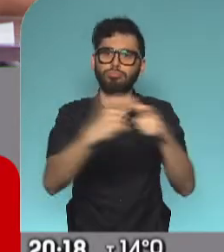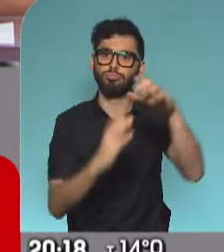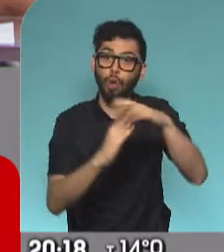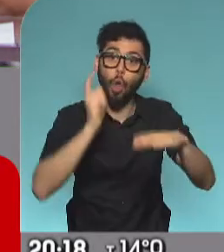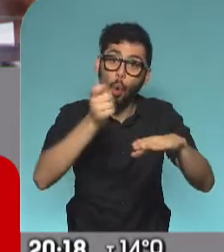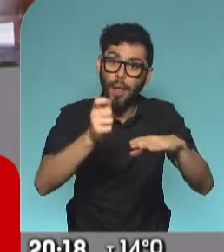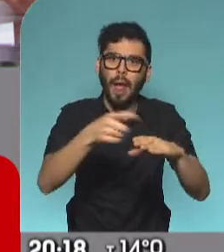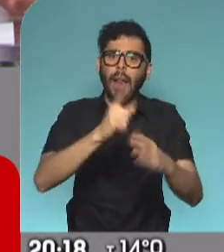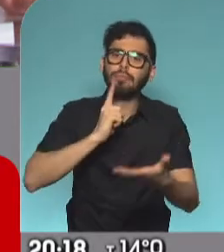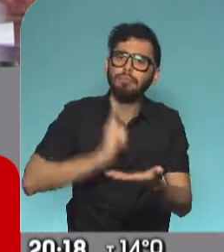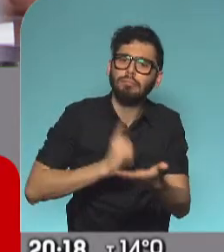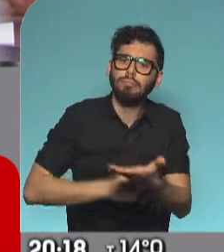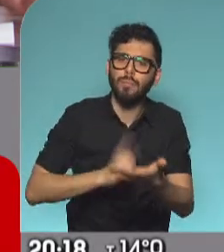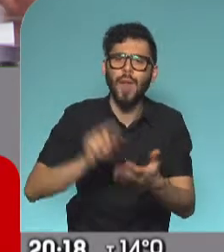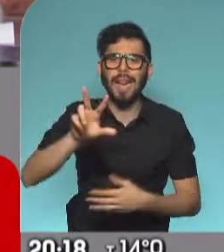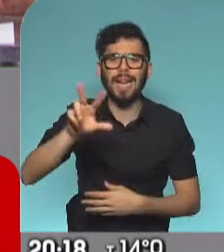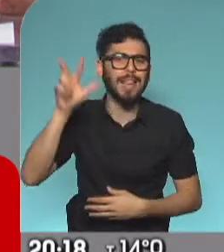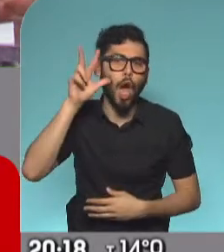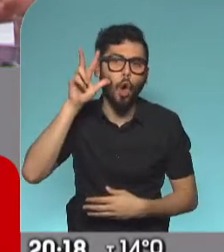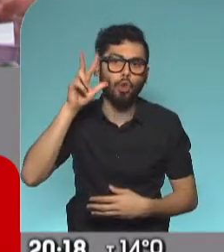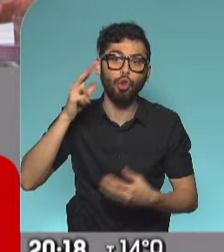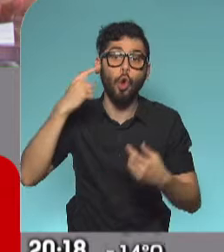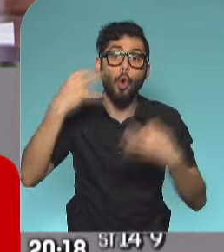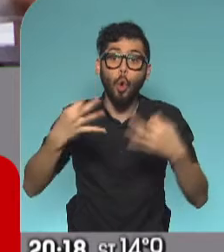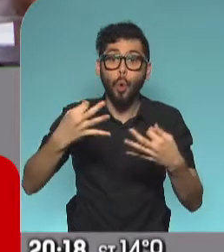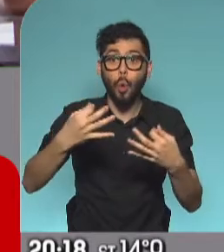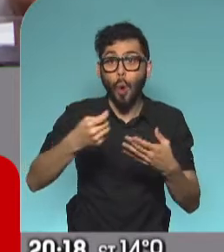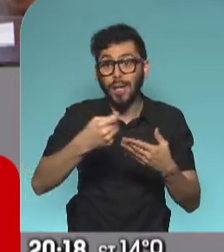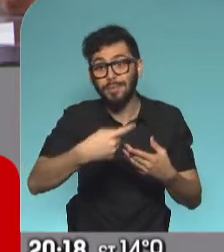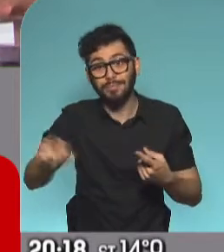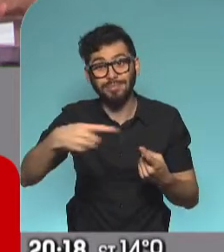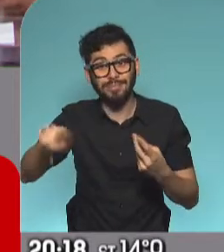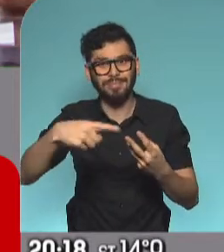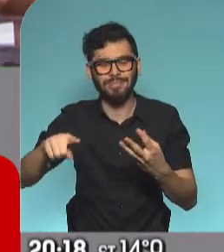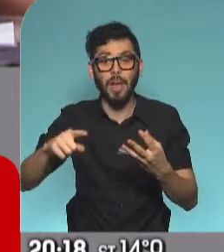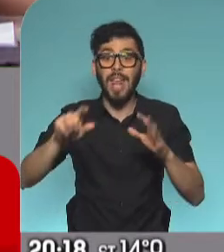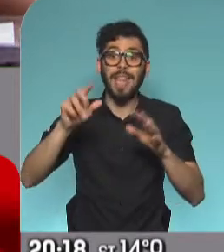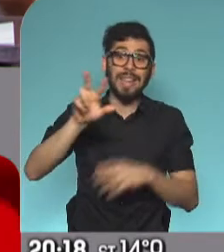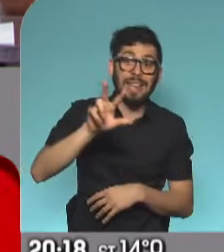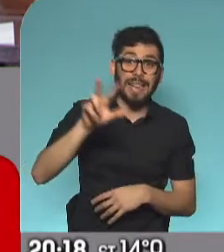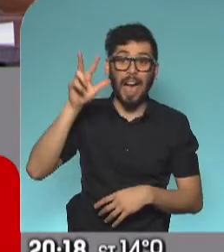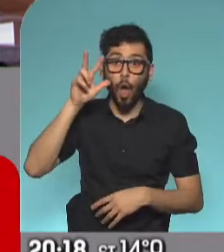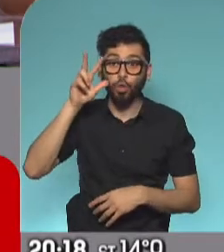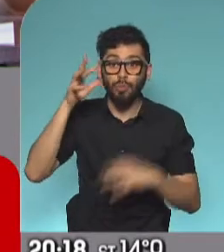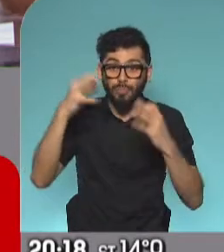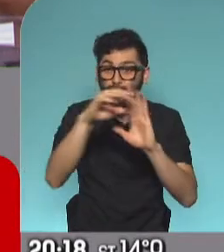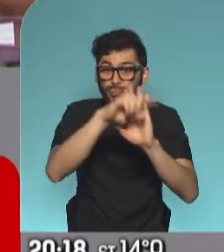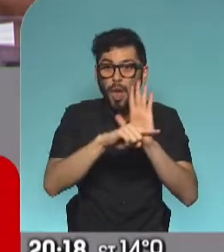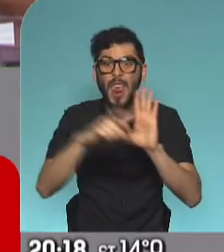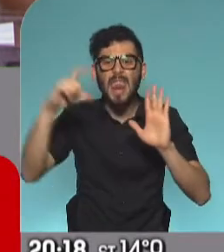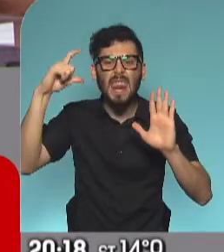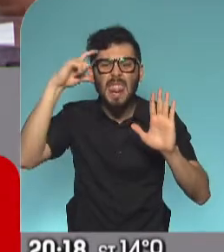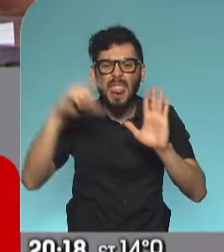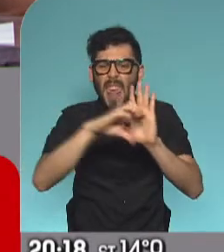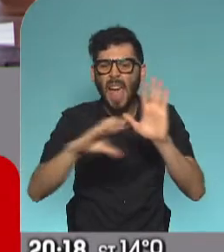de jueces, hay 10 que son considerados irregulares. ¿Irregulares por qué? Porque necesitaban pasar por un acuerdo del